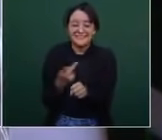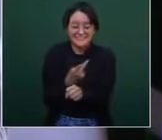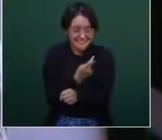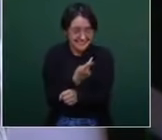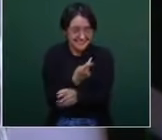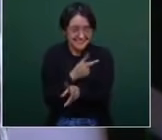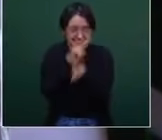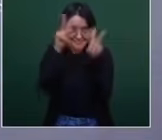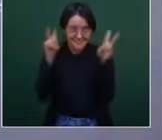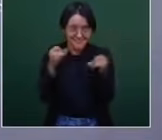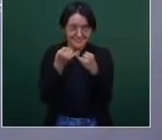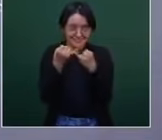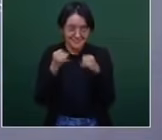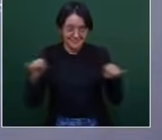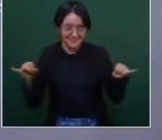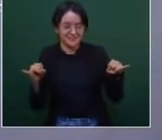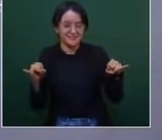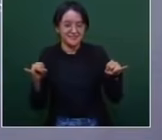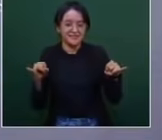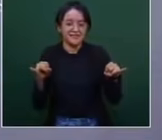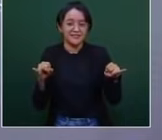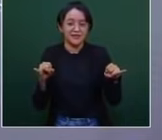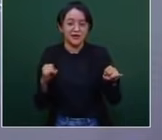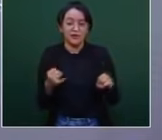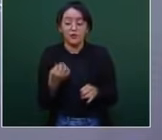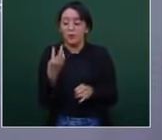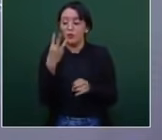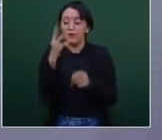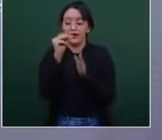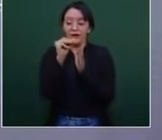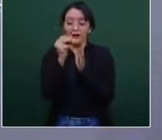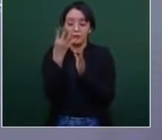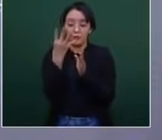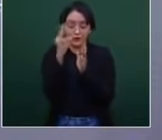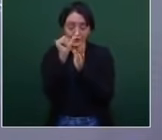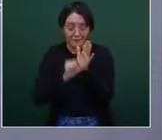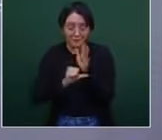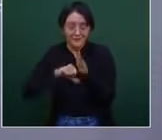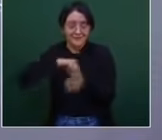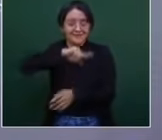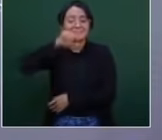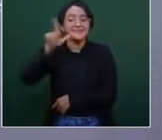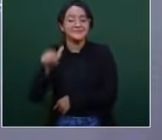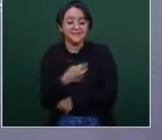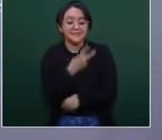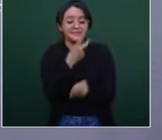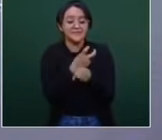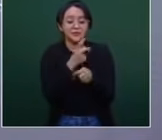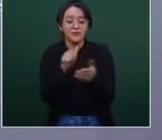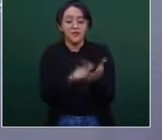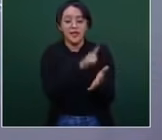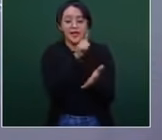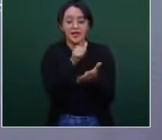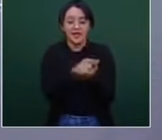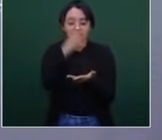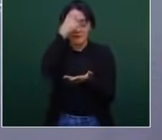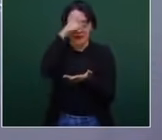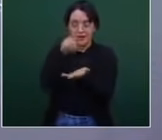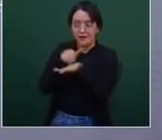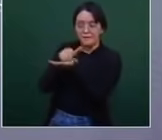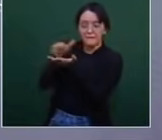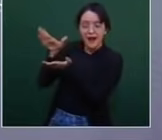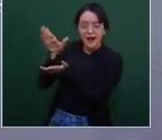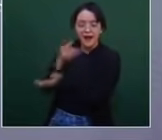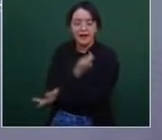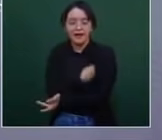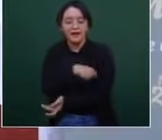antiespañol se presenta 4 meses después de la segunda ley de expulsión, cuando el